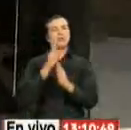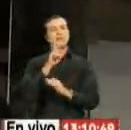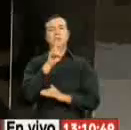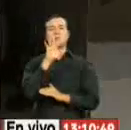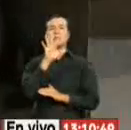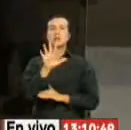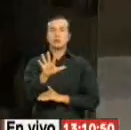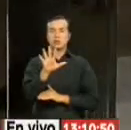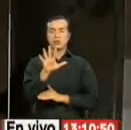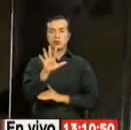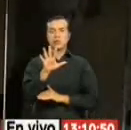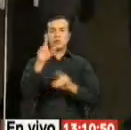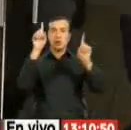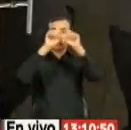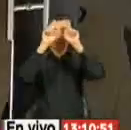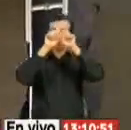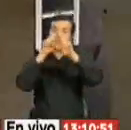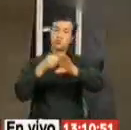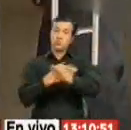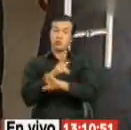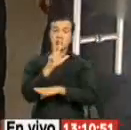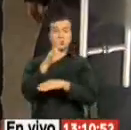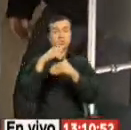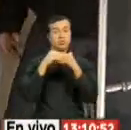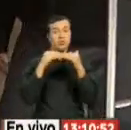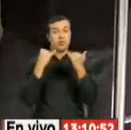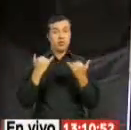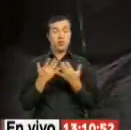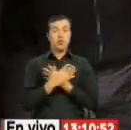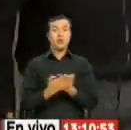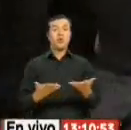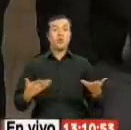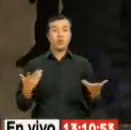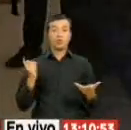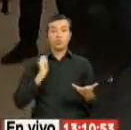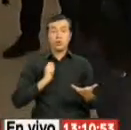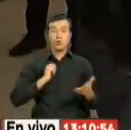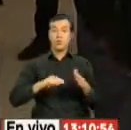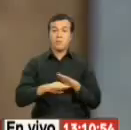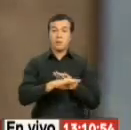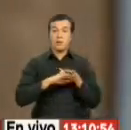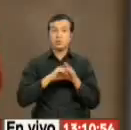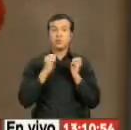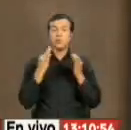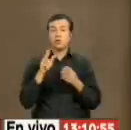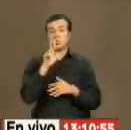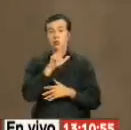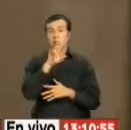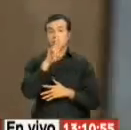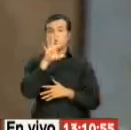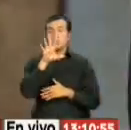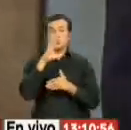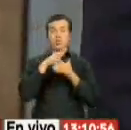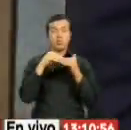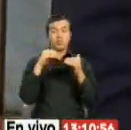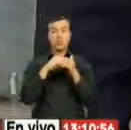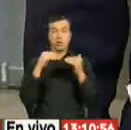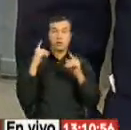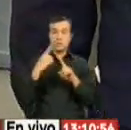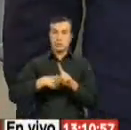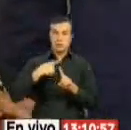25 y los empresarios sugieren 3 dólares actualmente la remuneración básica es de 375 dólares